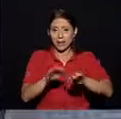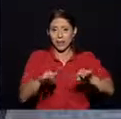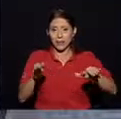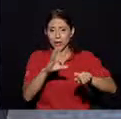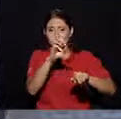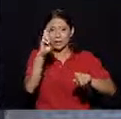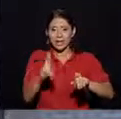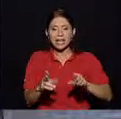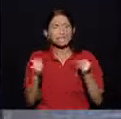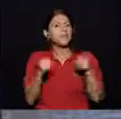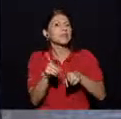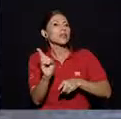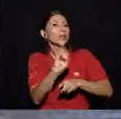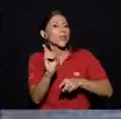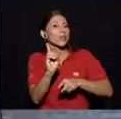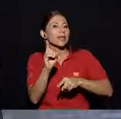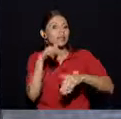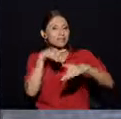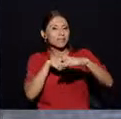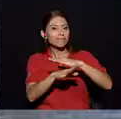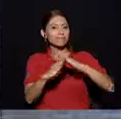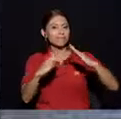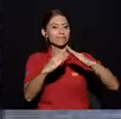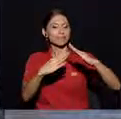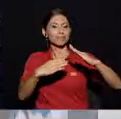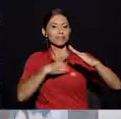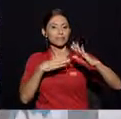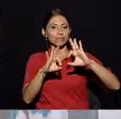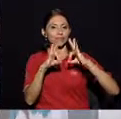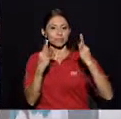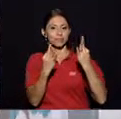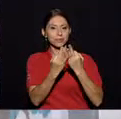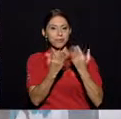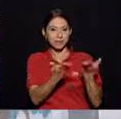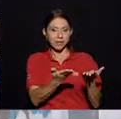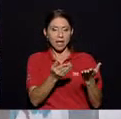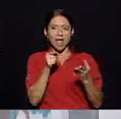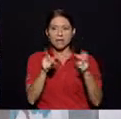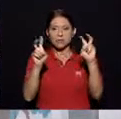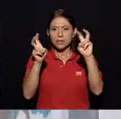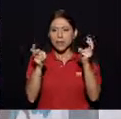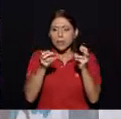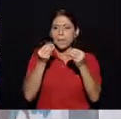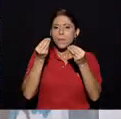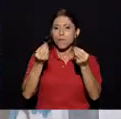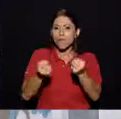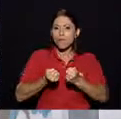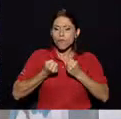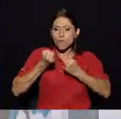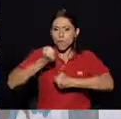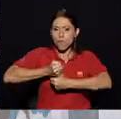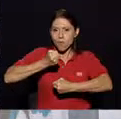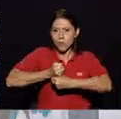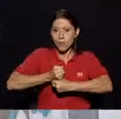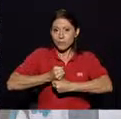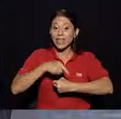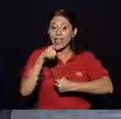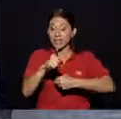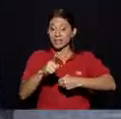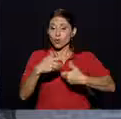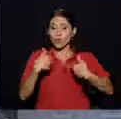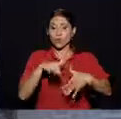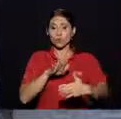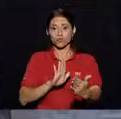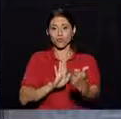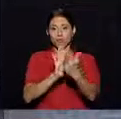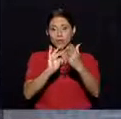produciendo puertas adentro, es decir, en el hogar. Y ahí hay un tema que trabajar muy fuerte, es un reto y un desafío, me